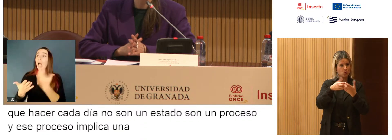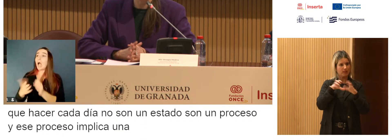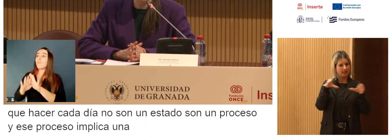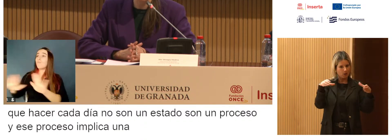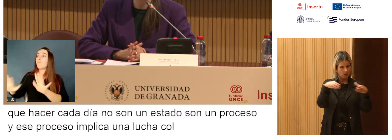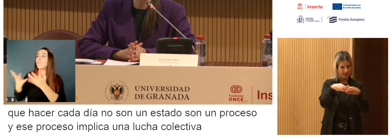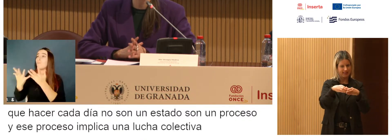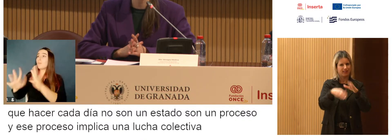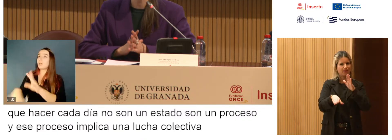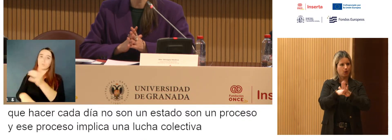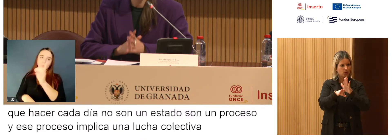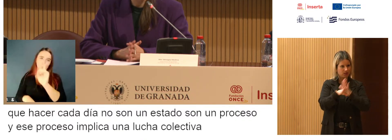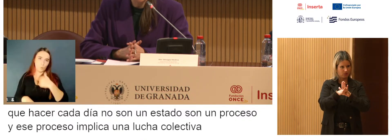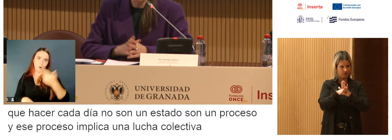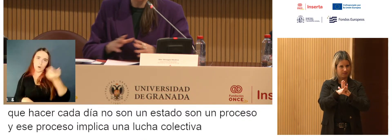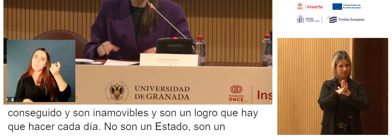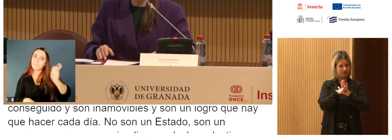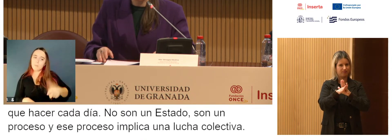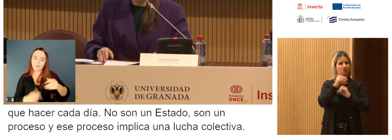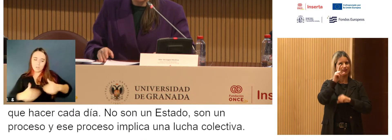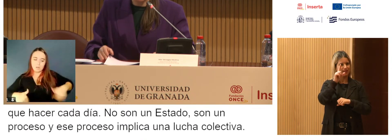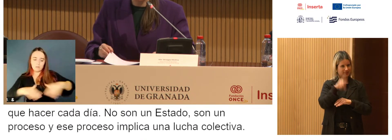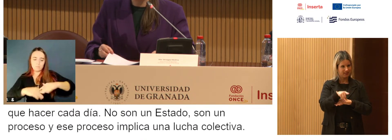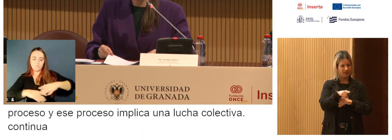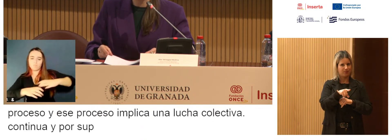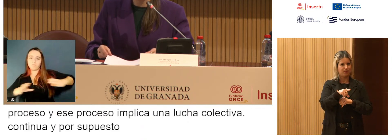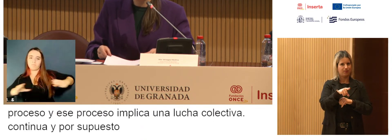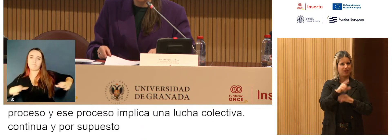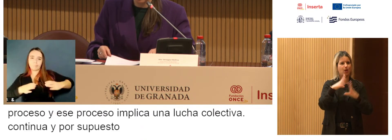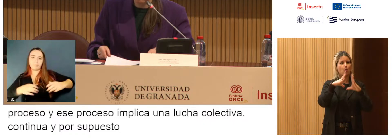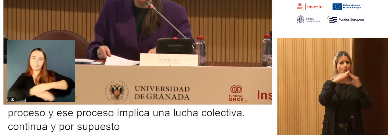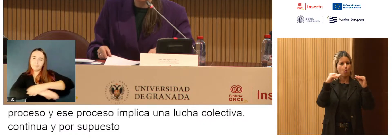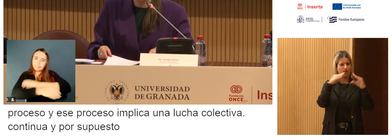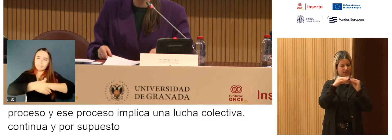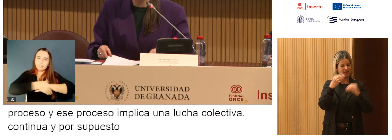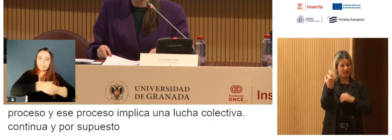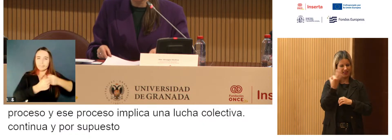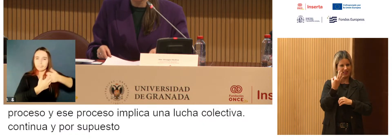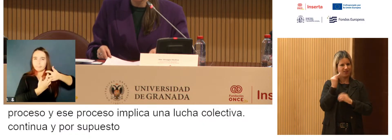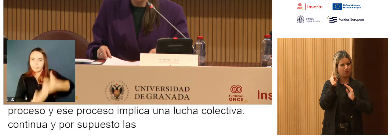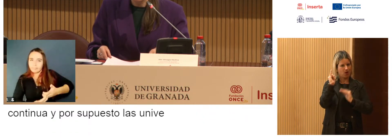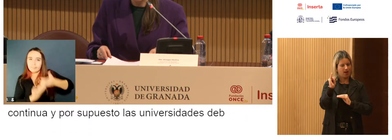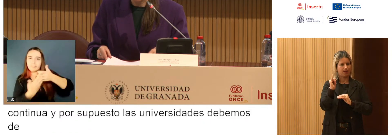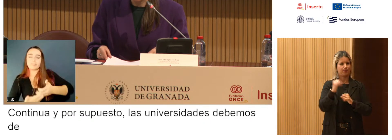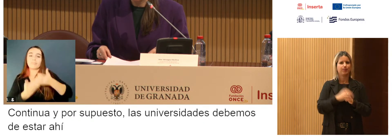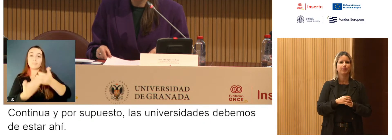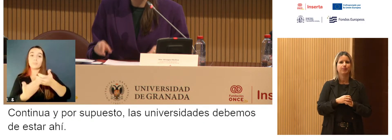colectiva, continua, y, por supuesto, las universidades debemos de estar ahí.